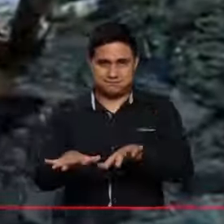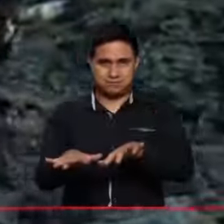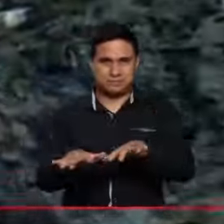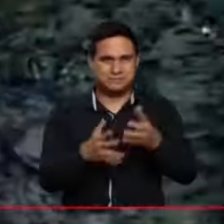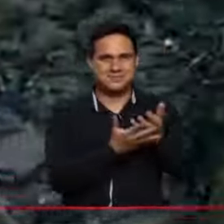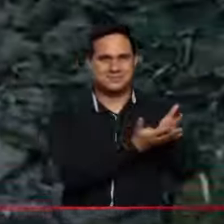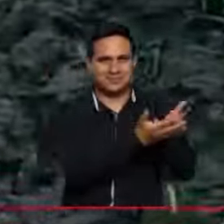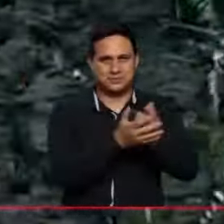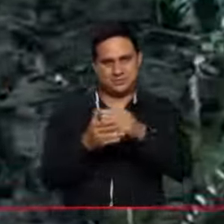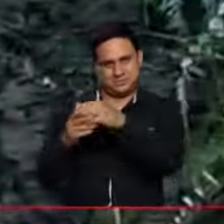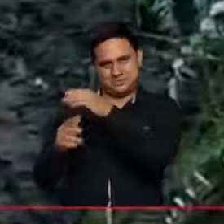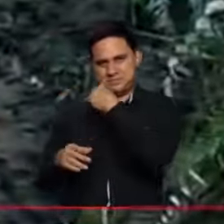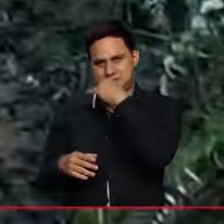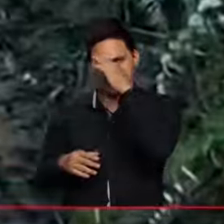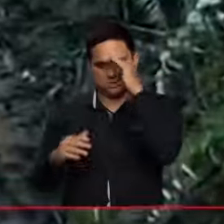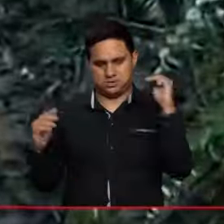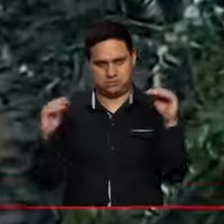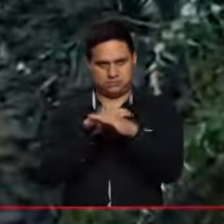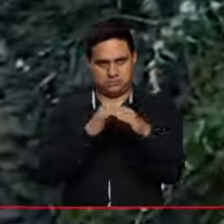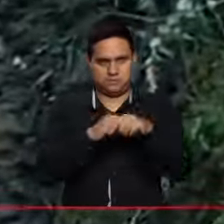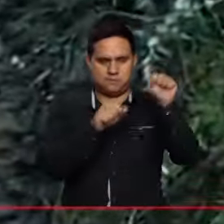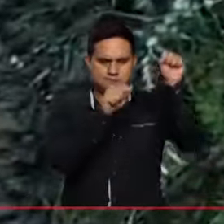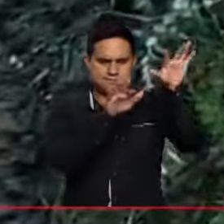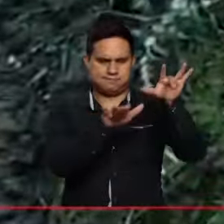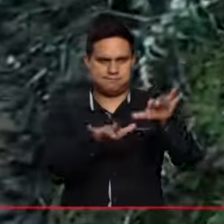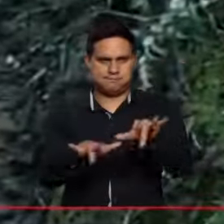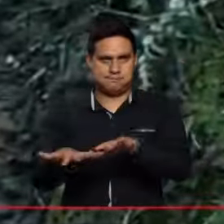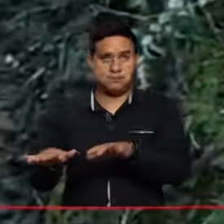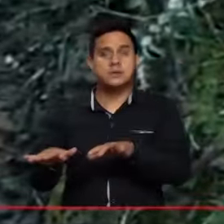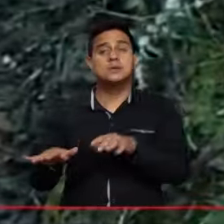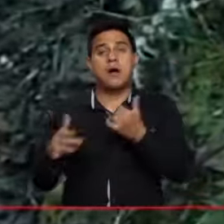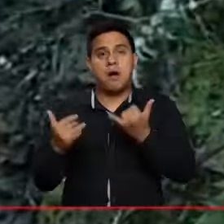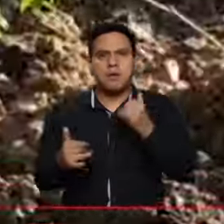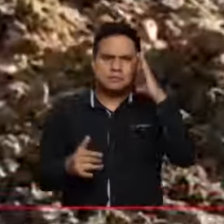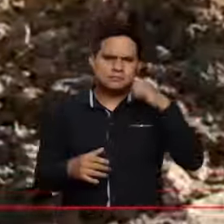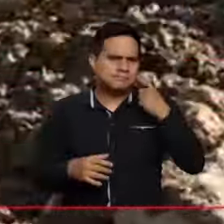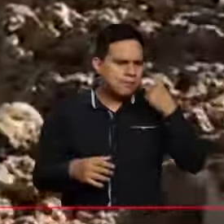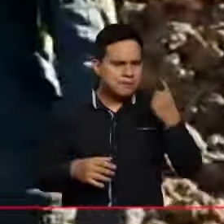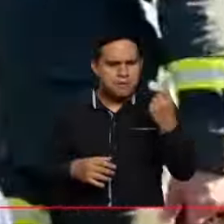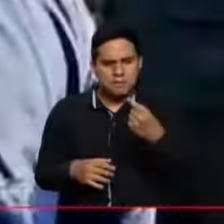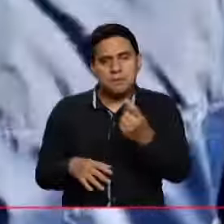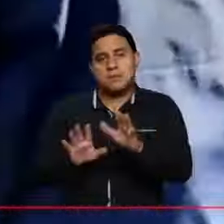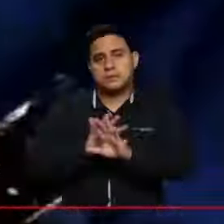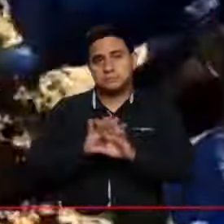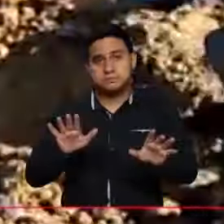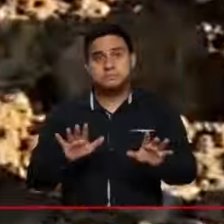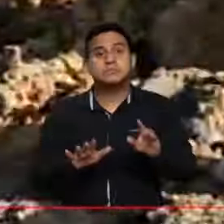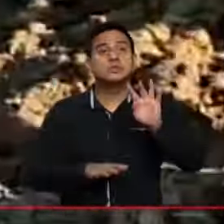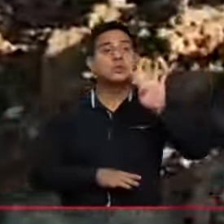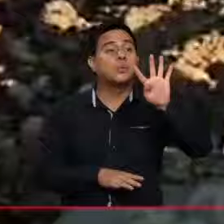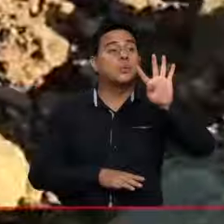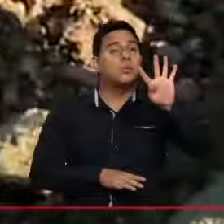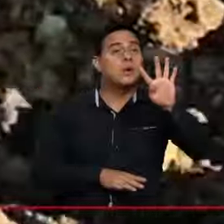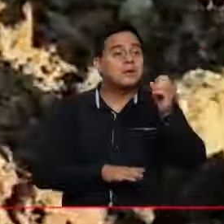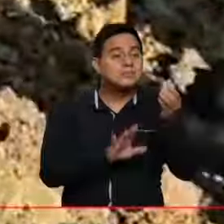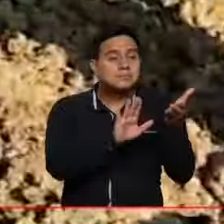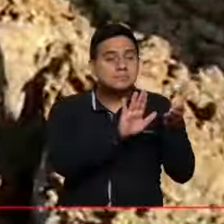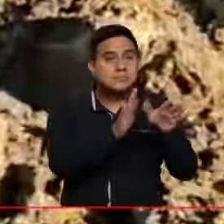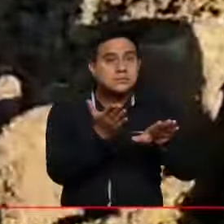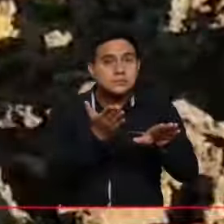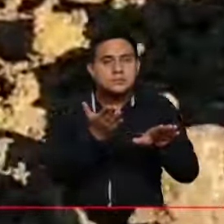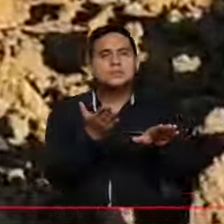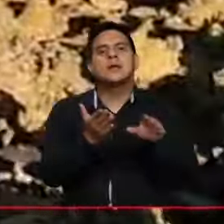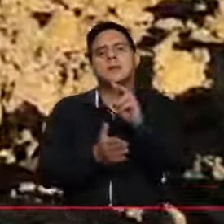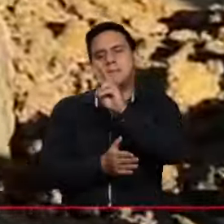víctimas bajo las toneladas de escombros que quedaron en la zona. 40 muertos y 20 personas heridas es el saldo que